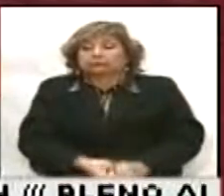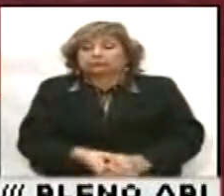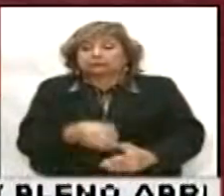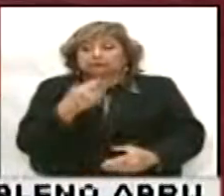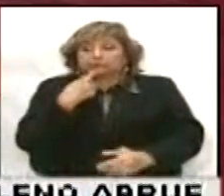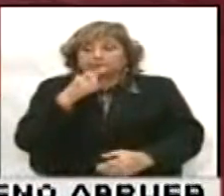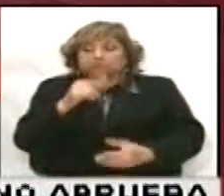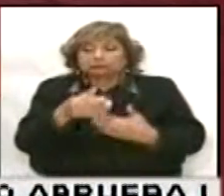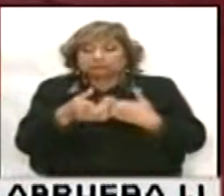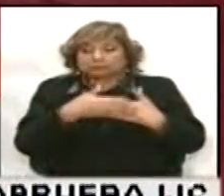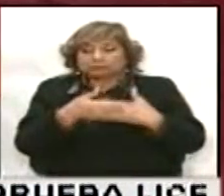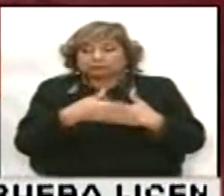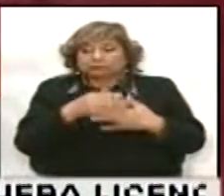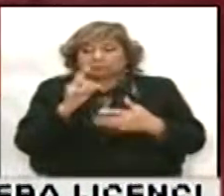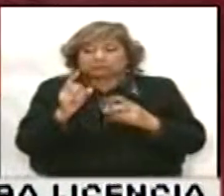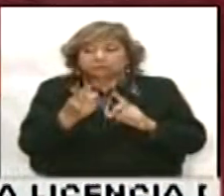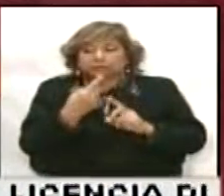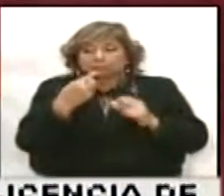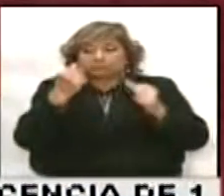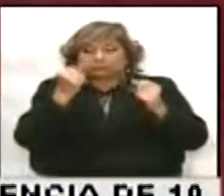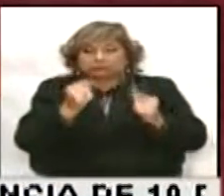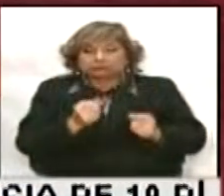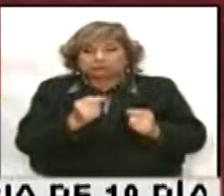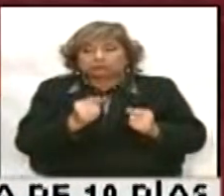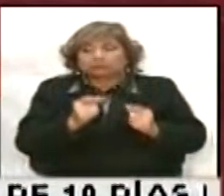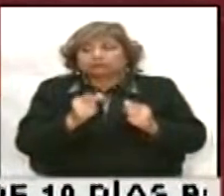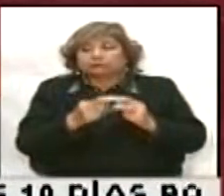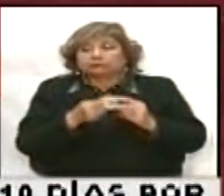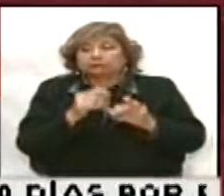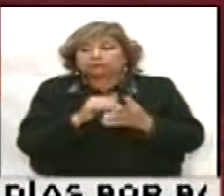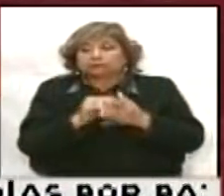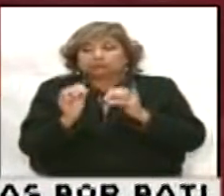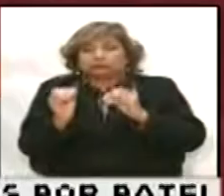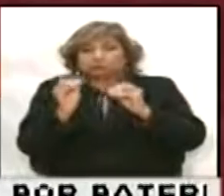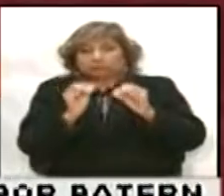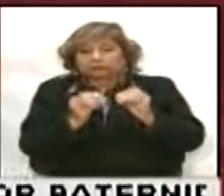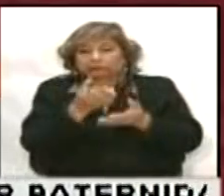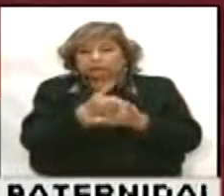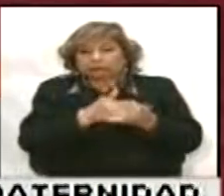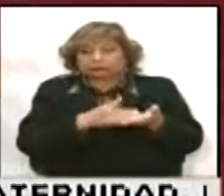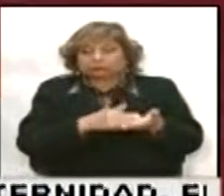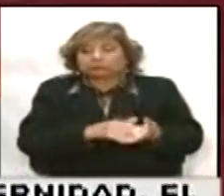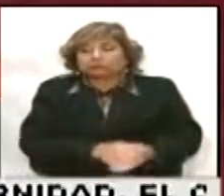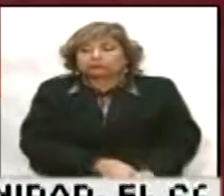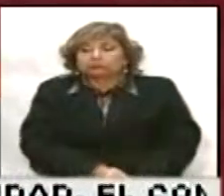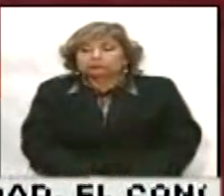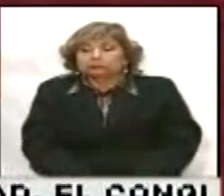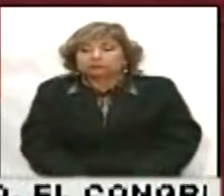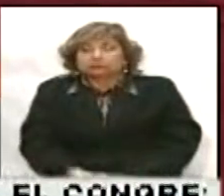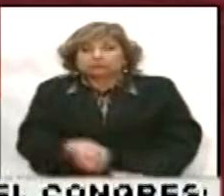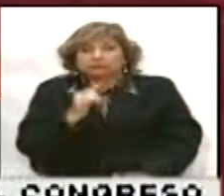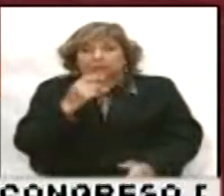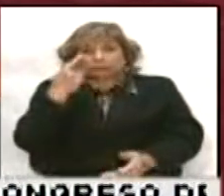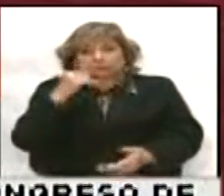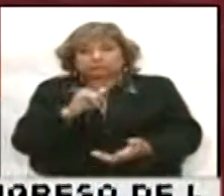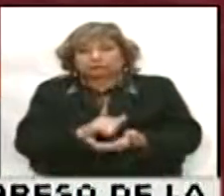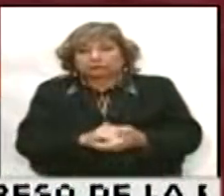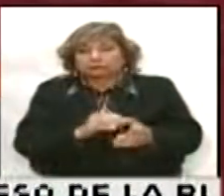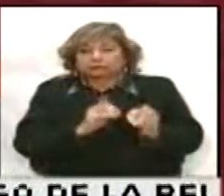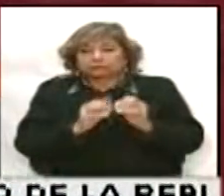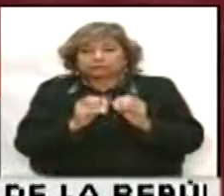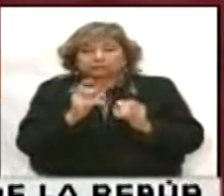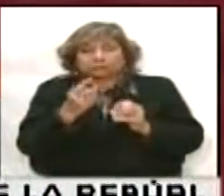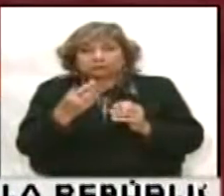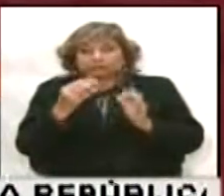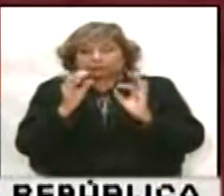ser la primera decisión en la que van a tomar parte y para lo cual registran la asistencia.